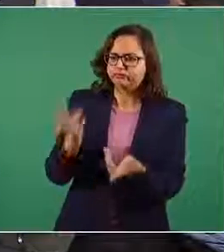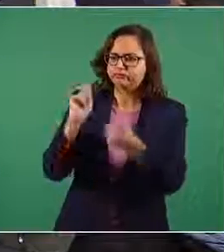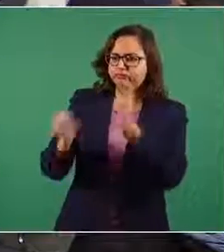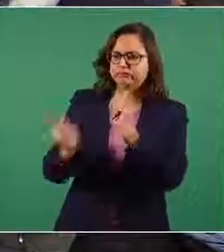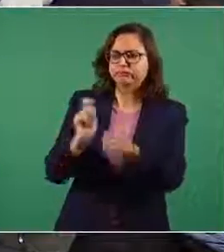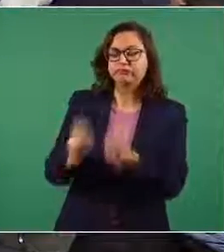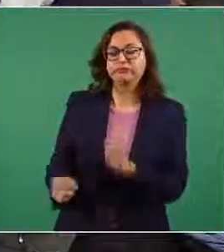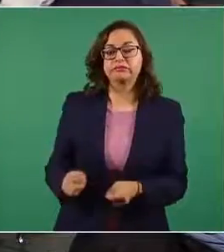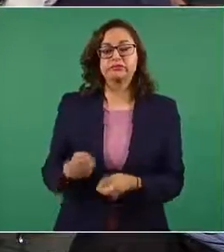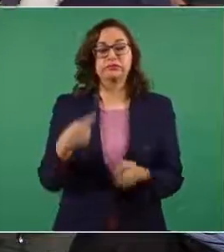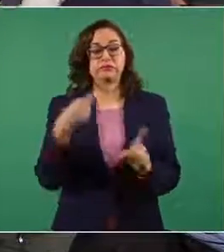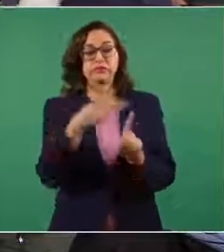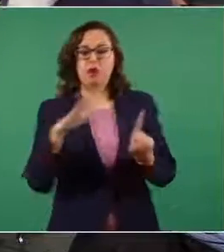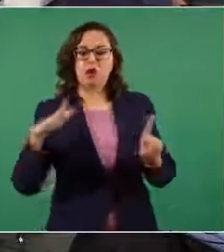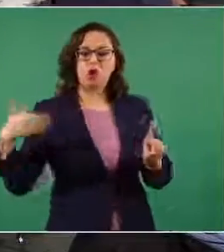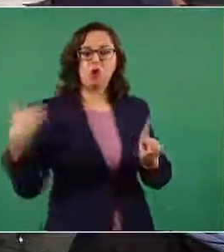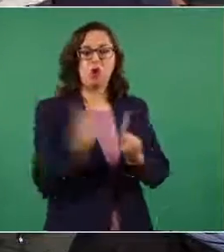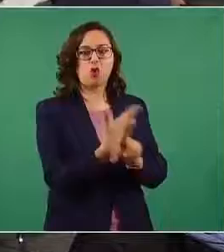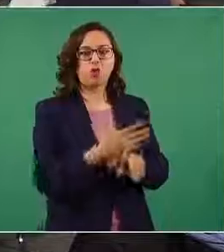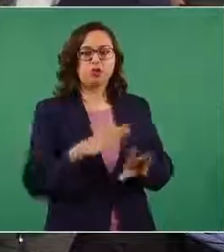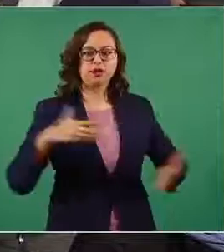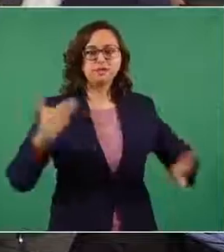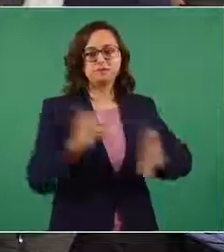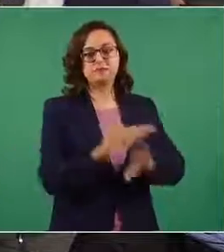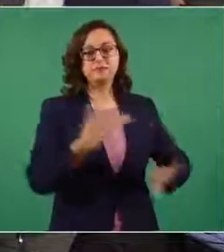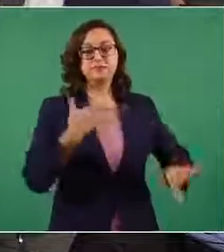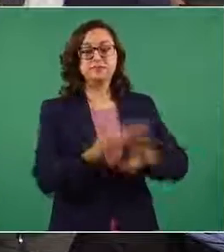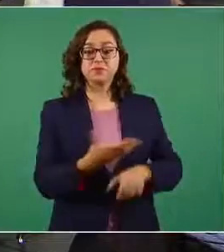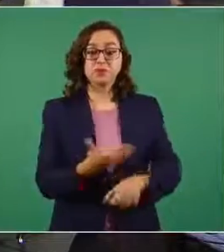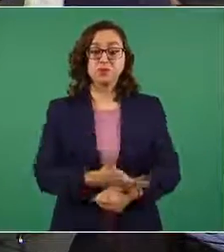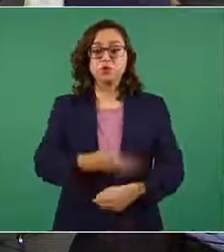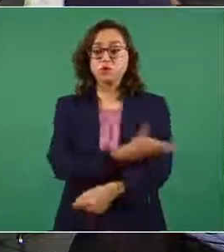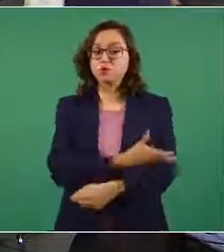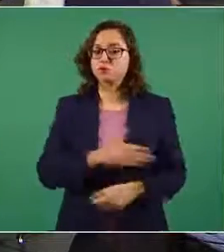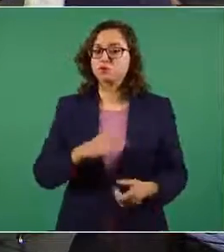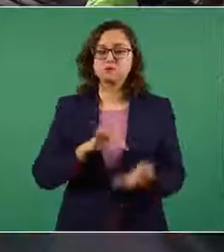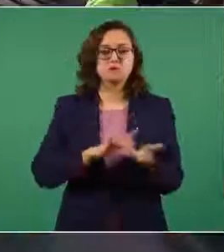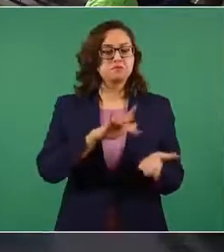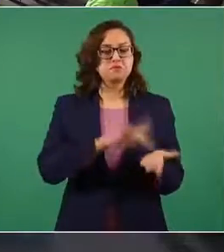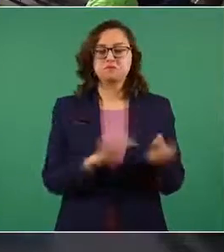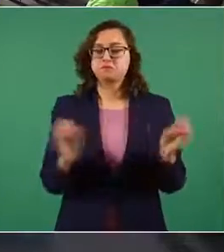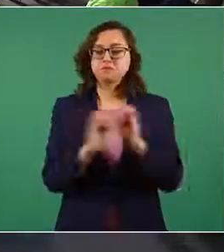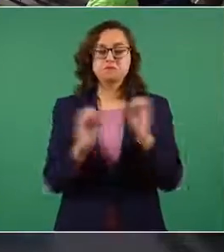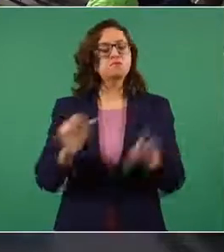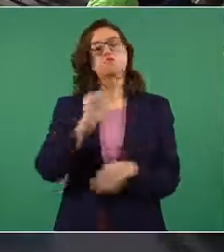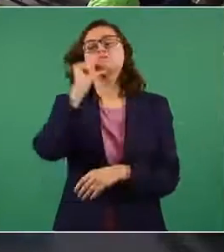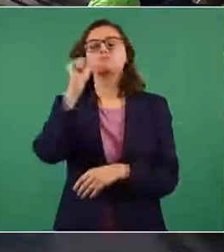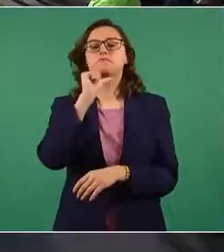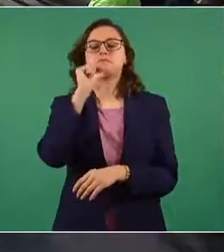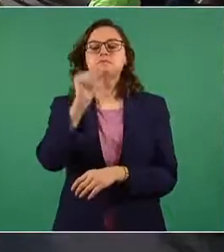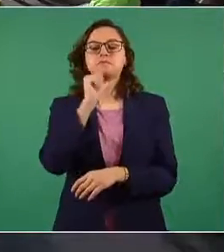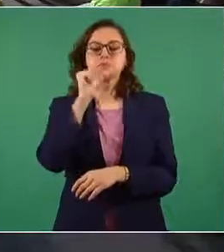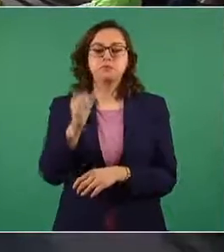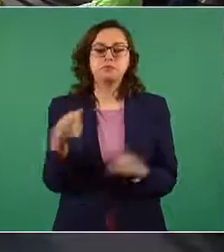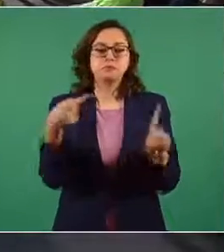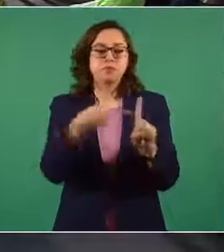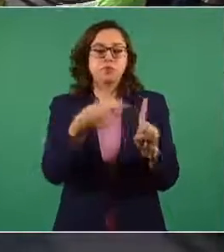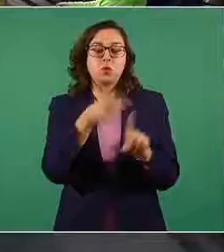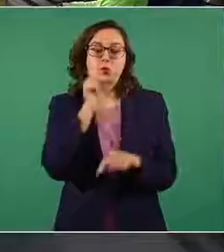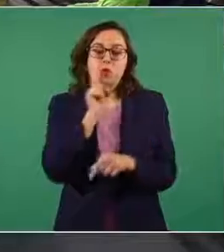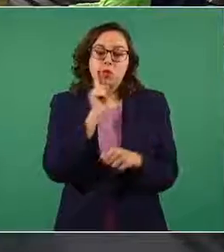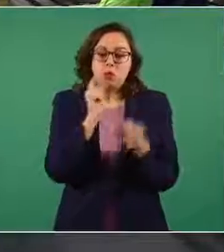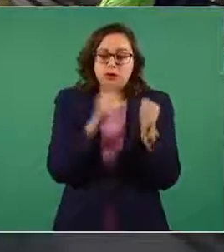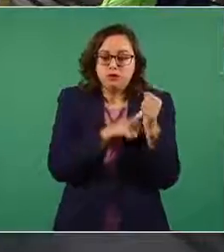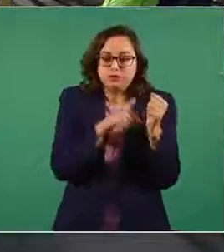ella denuncia que sus propios compañeros, compañeras no la han querido apoyar, le han dado la espalda y bueno, pues ella está escondida,